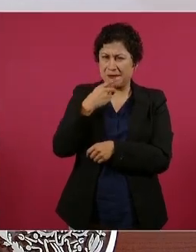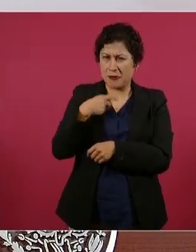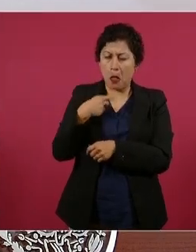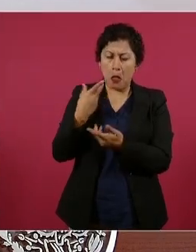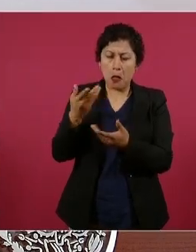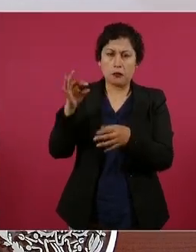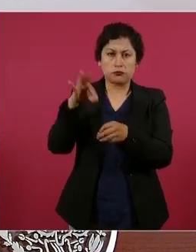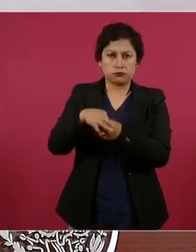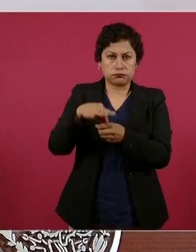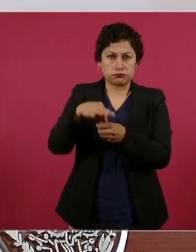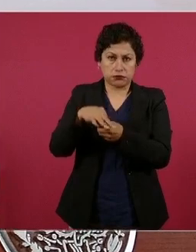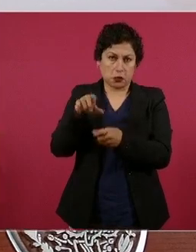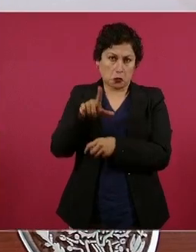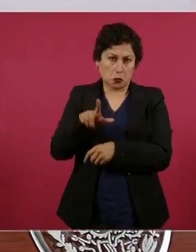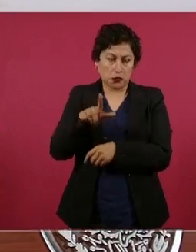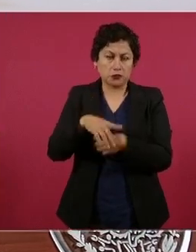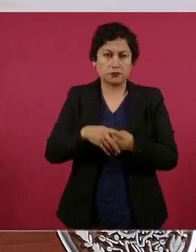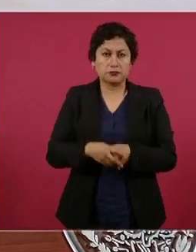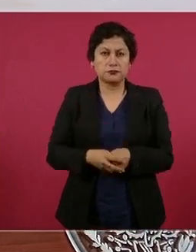nosotros le